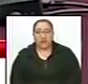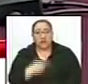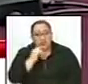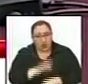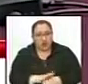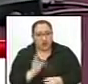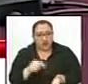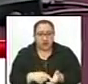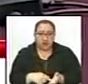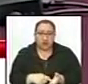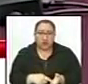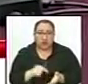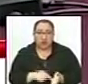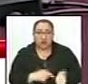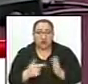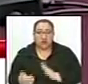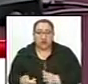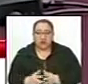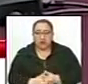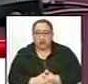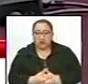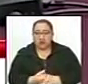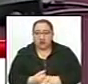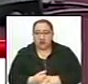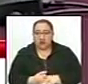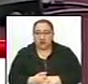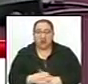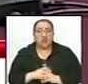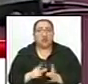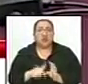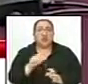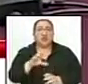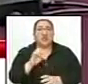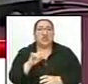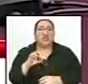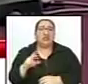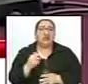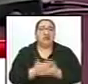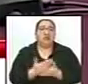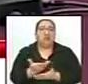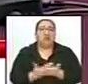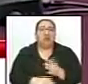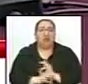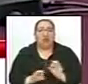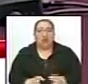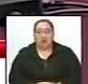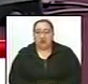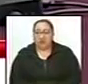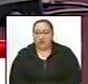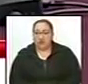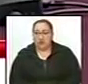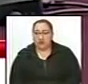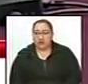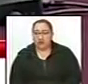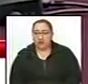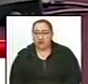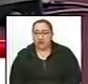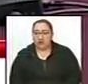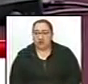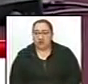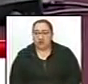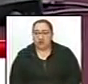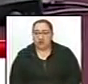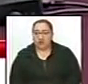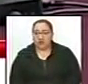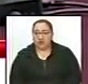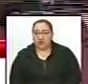se cumpla. Porque de ahí se plantean las famosas censuras y sin fundamento reglamentario. Por eso yo no quisiera plantearla por no cumplir el